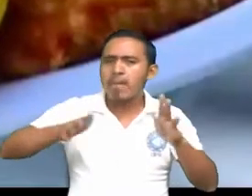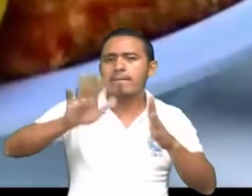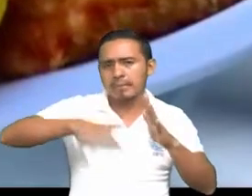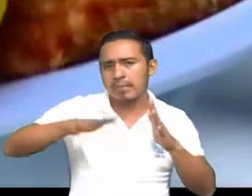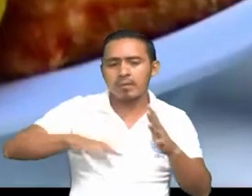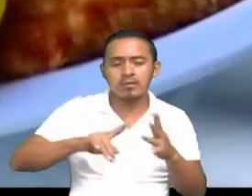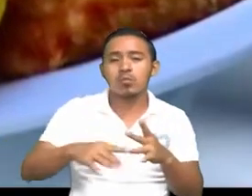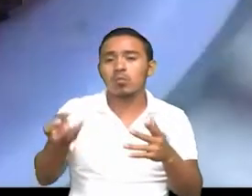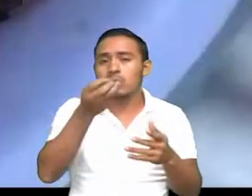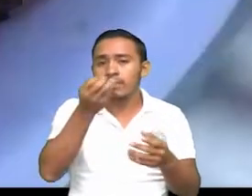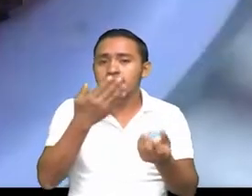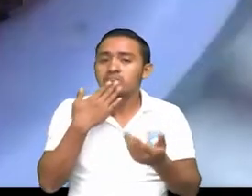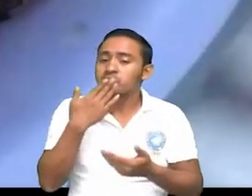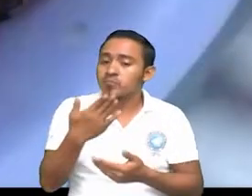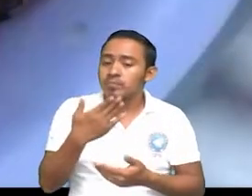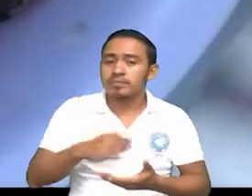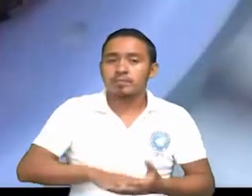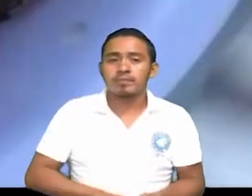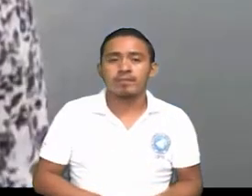buena gastronomía.